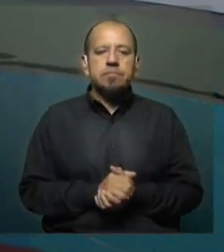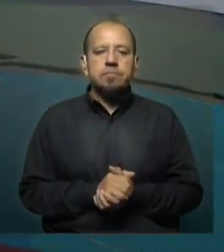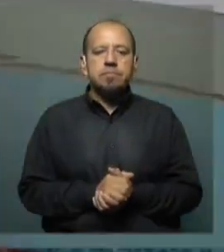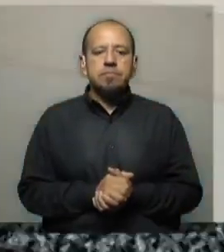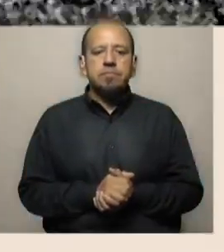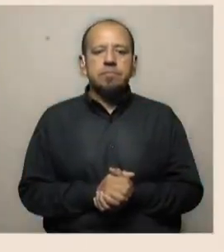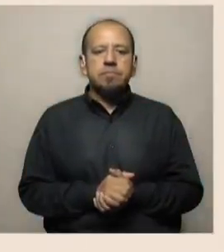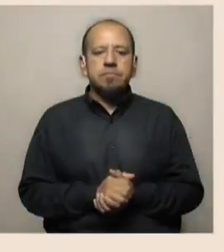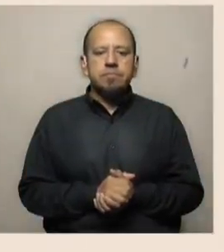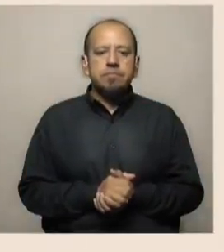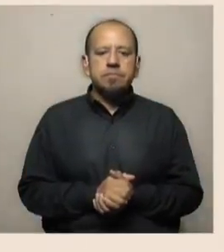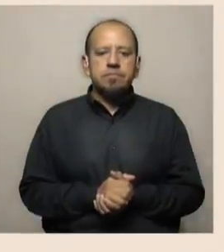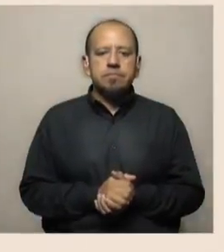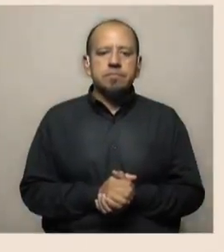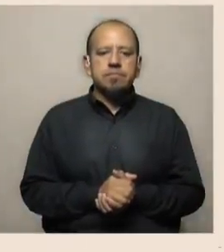B